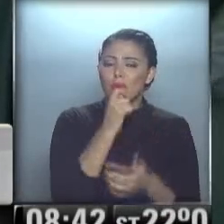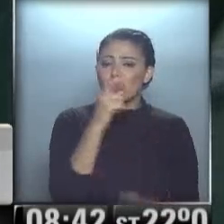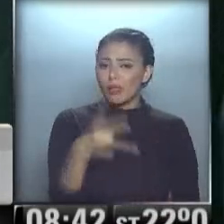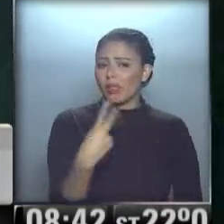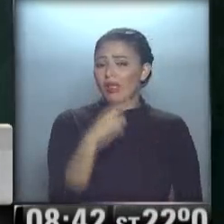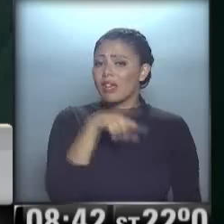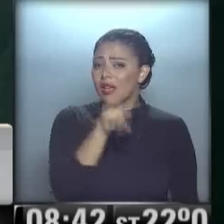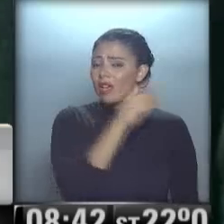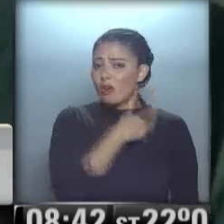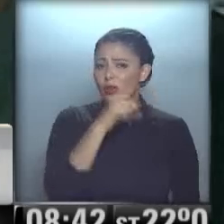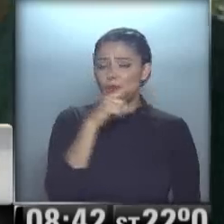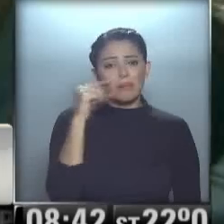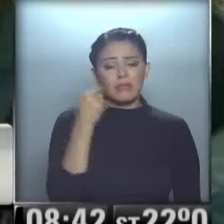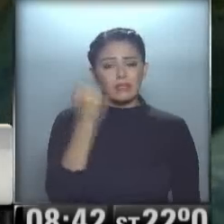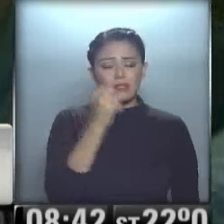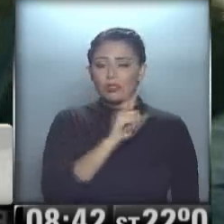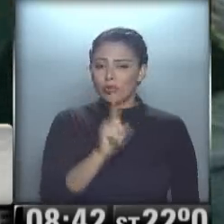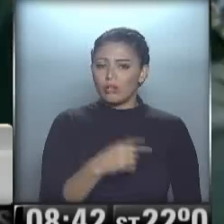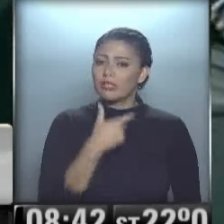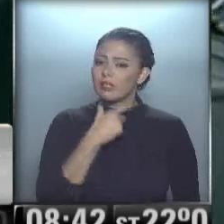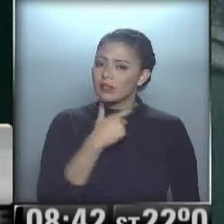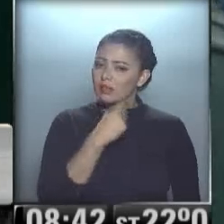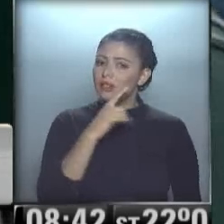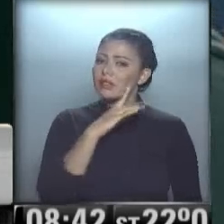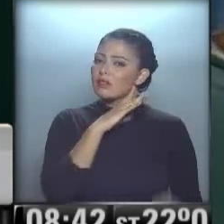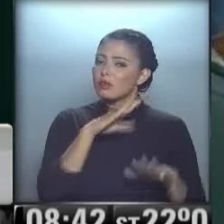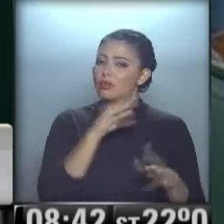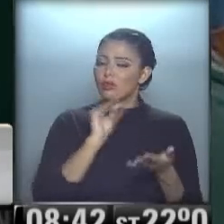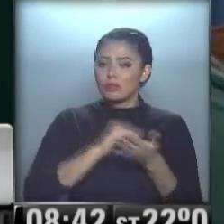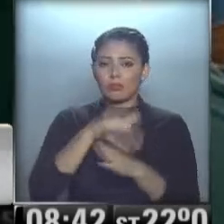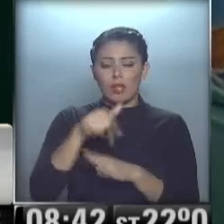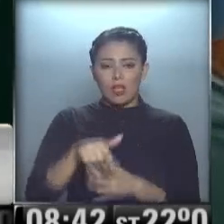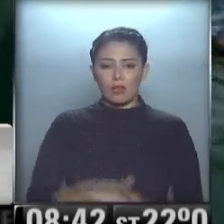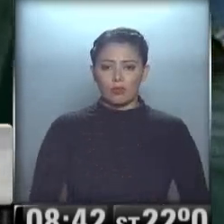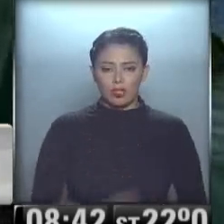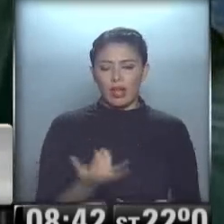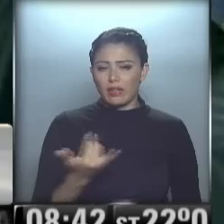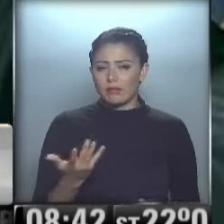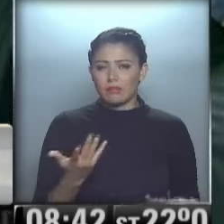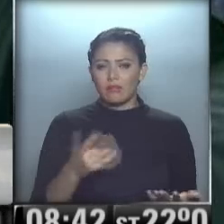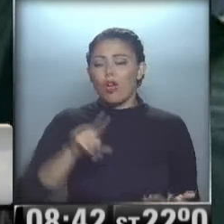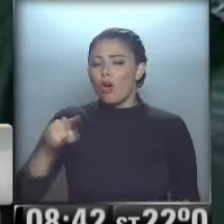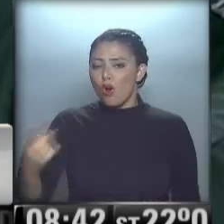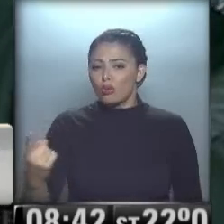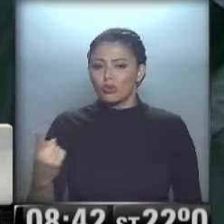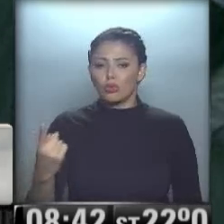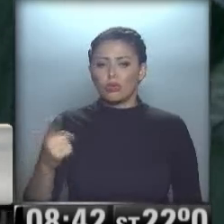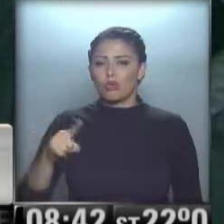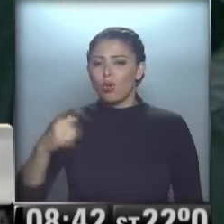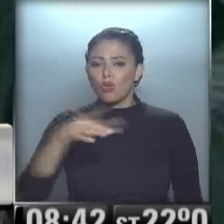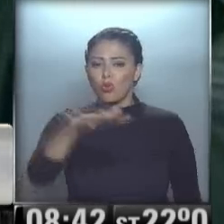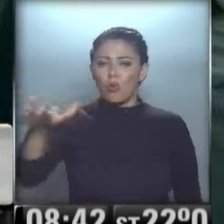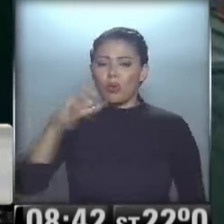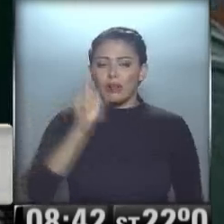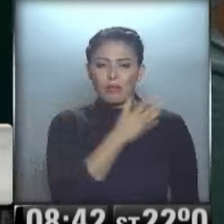están planteando a la situación de matrícula actual digamos hay otros predios